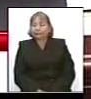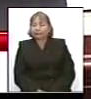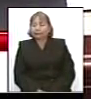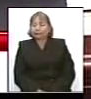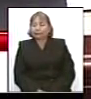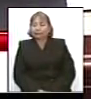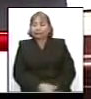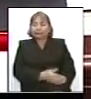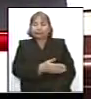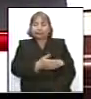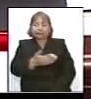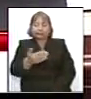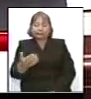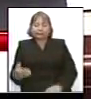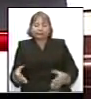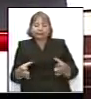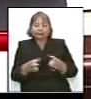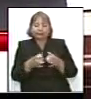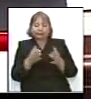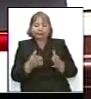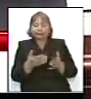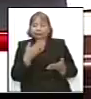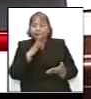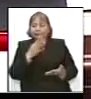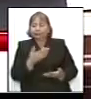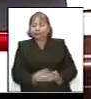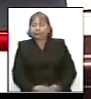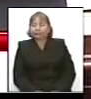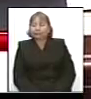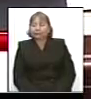¿Algún otro congresista desea hacer uso de la palabra?